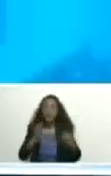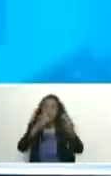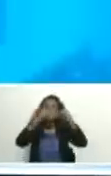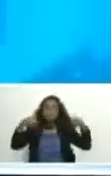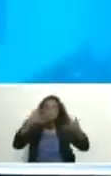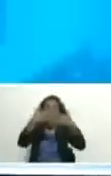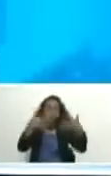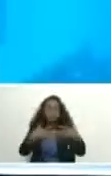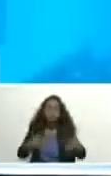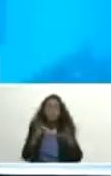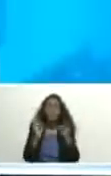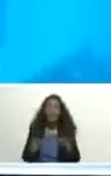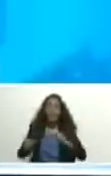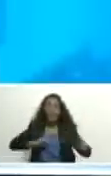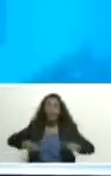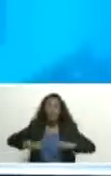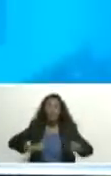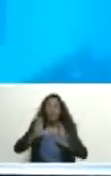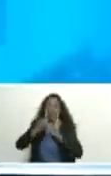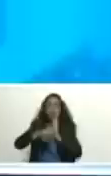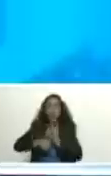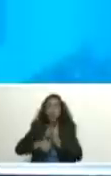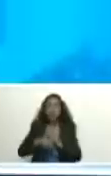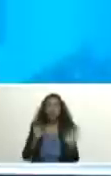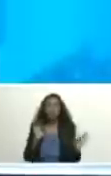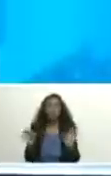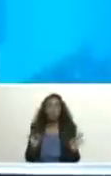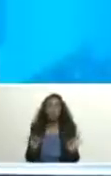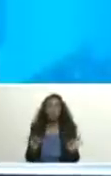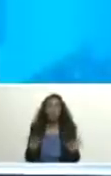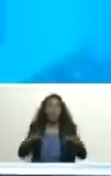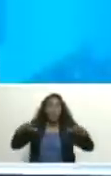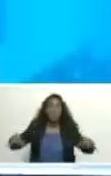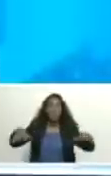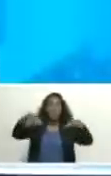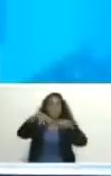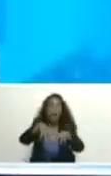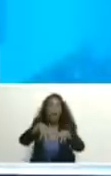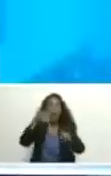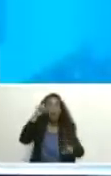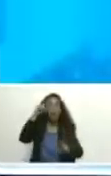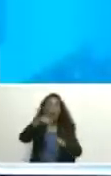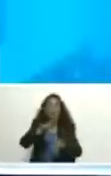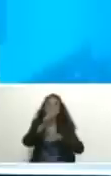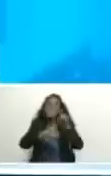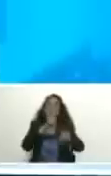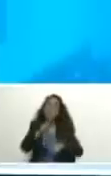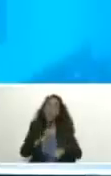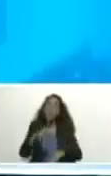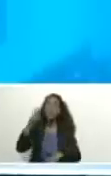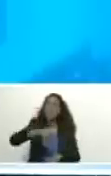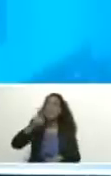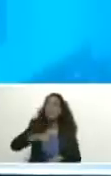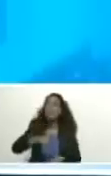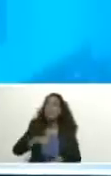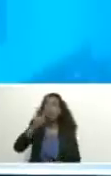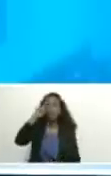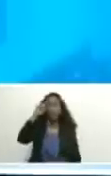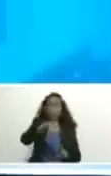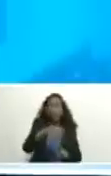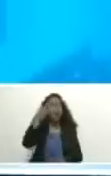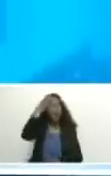que coordinemos las partes del Estado en cuanto a las preguntas más pertinentes, nos dirigiremos